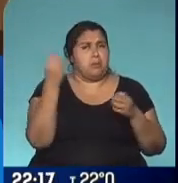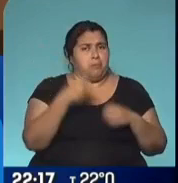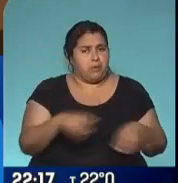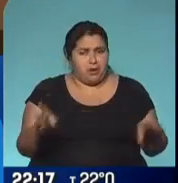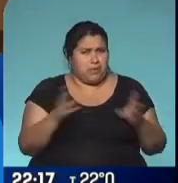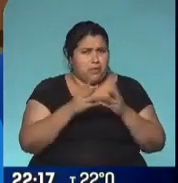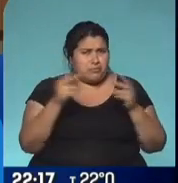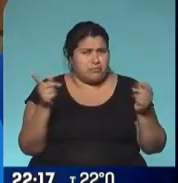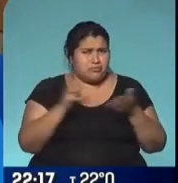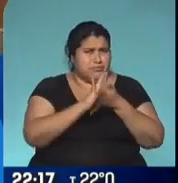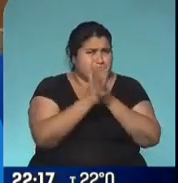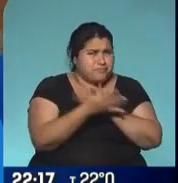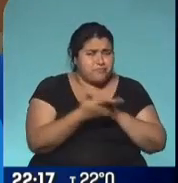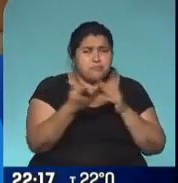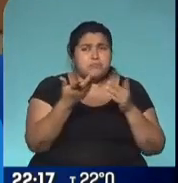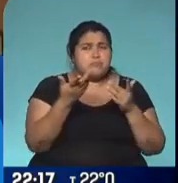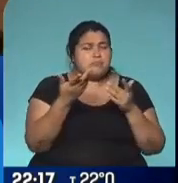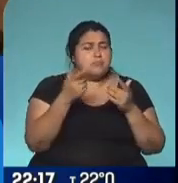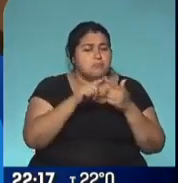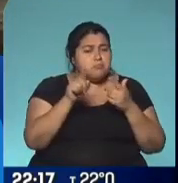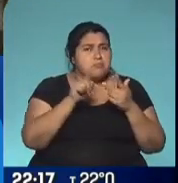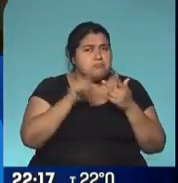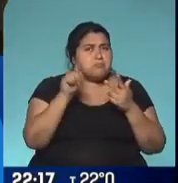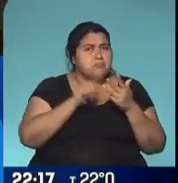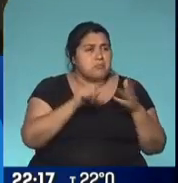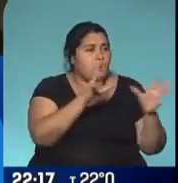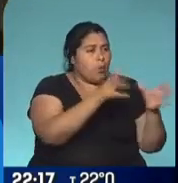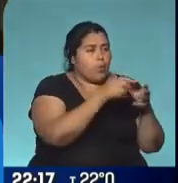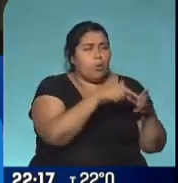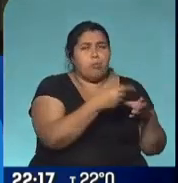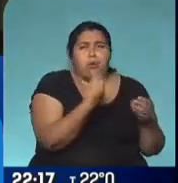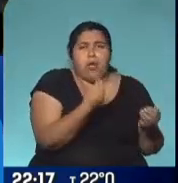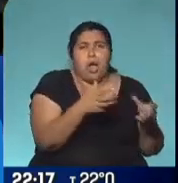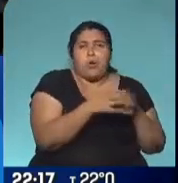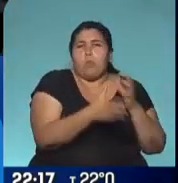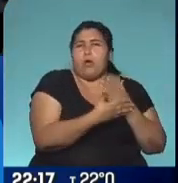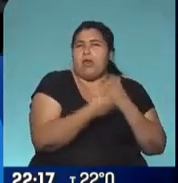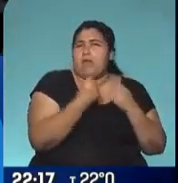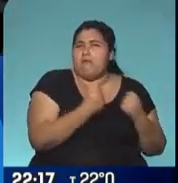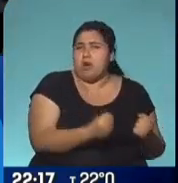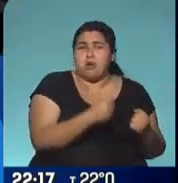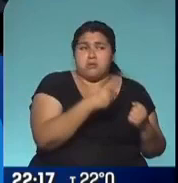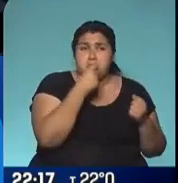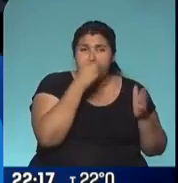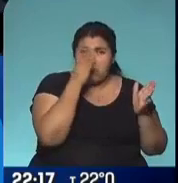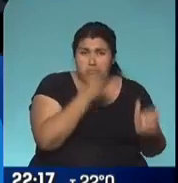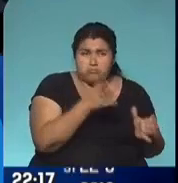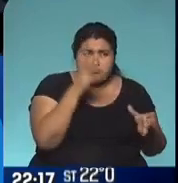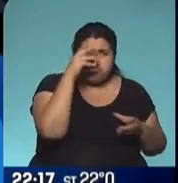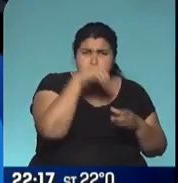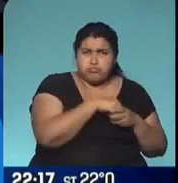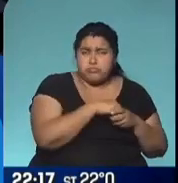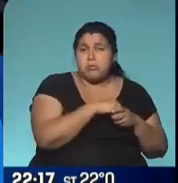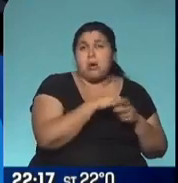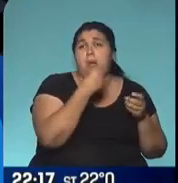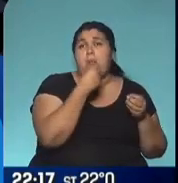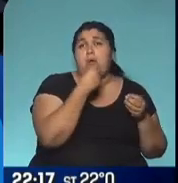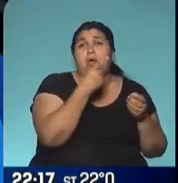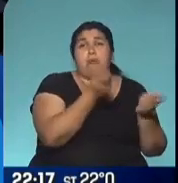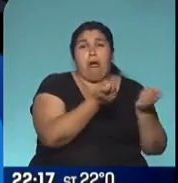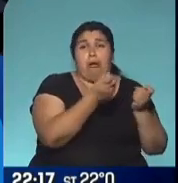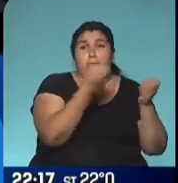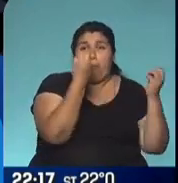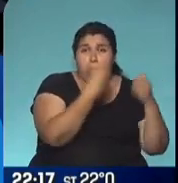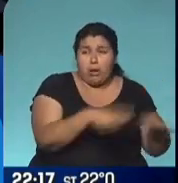de la fase electoral. Entonces uno dice, ¿qué queda para estos partidos de izquierda? Que si se radicalizan como hizo Corbyn pierden, y si se moderan como hicieron